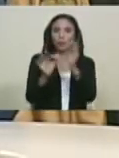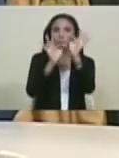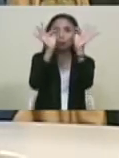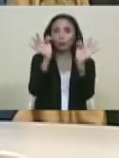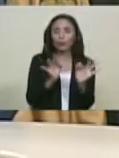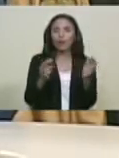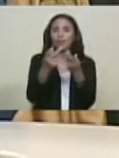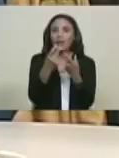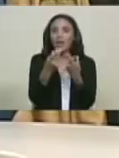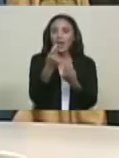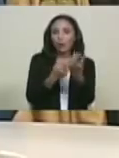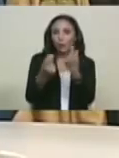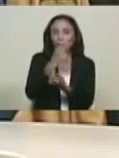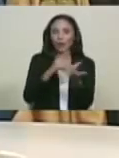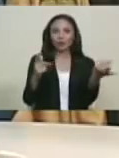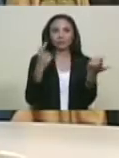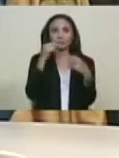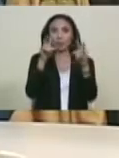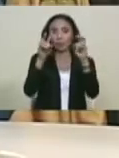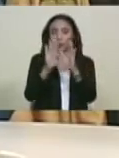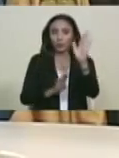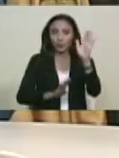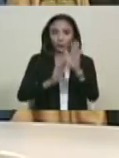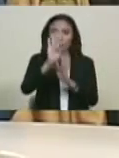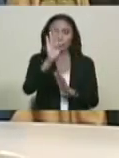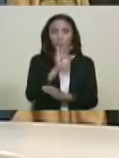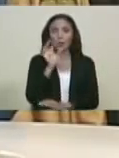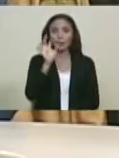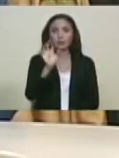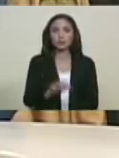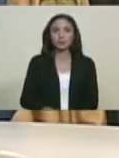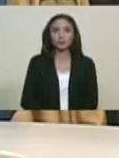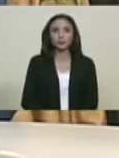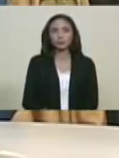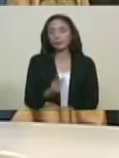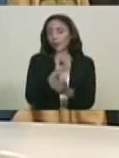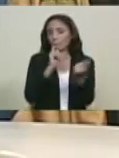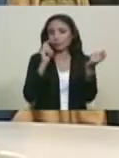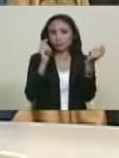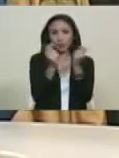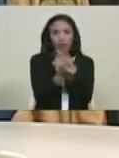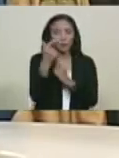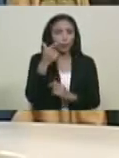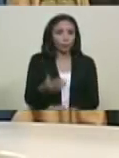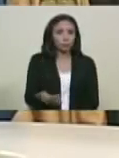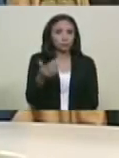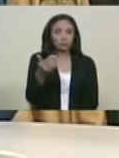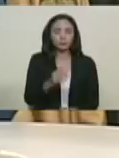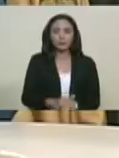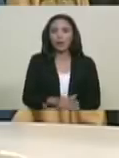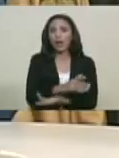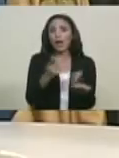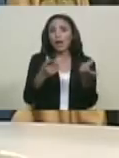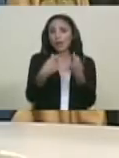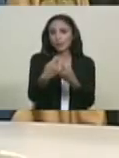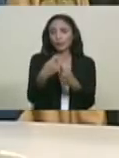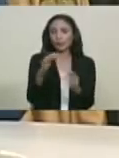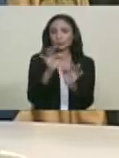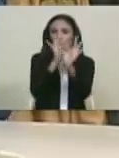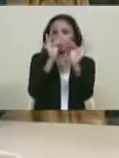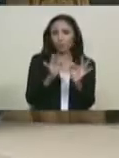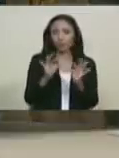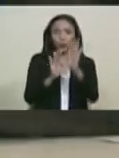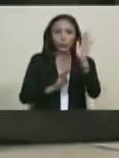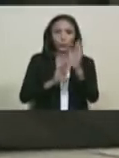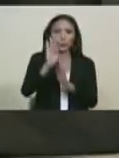para una nueva economía del país cambio fundamental en el modelo monetario para una nueva